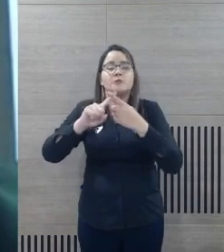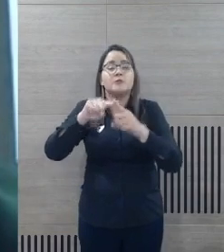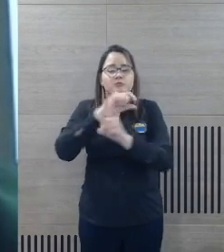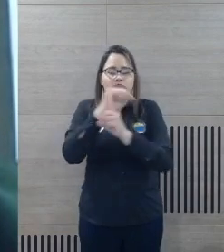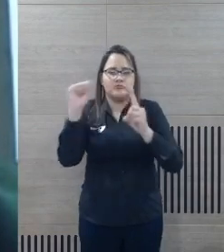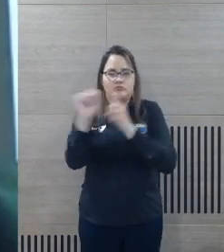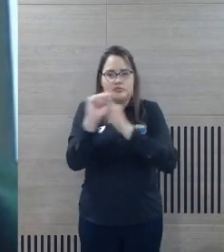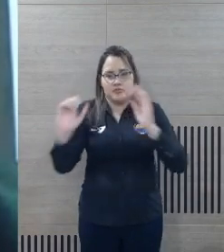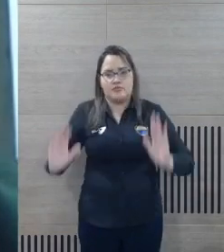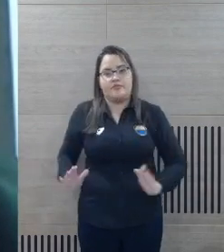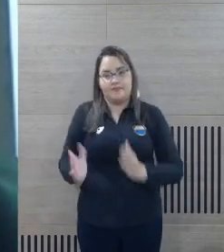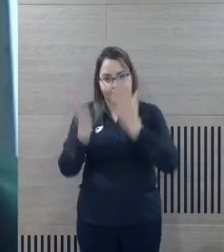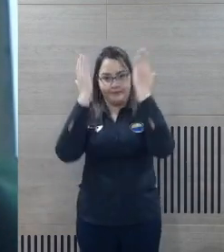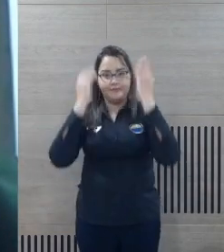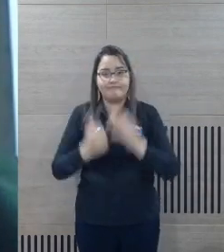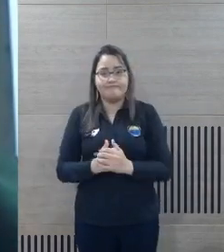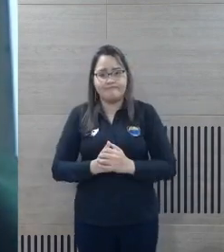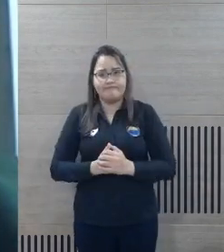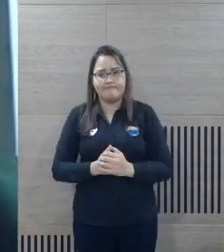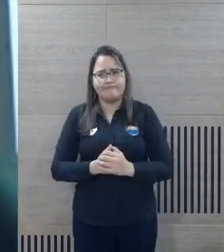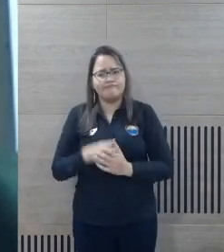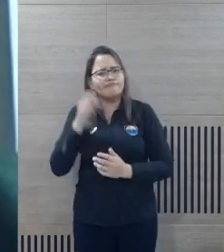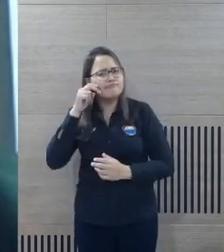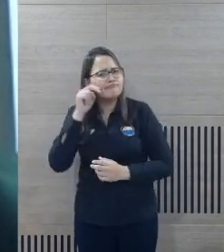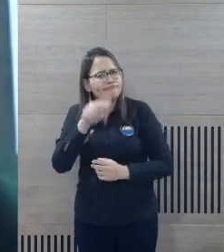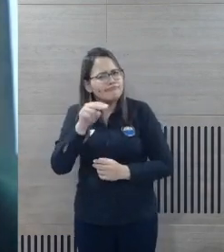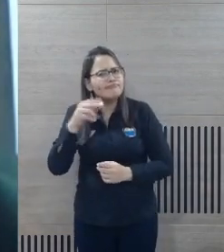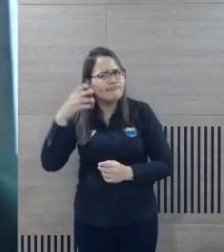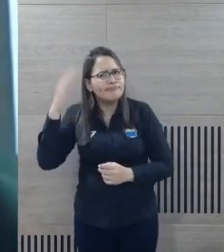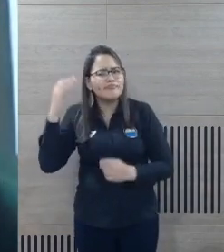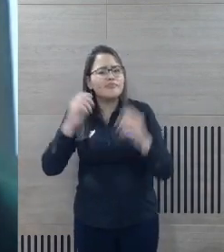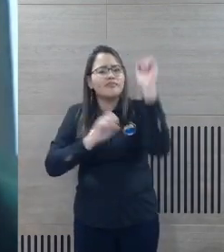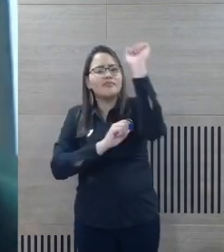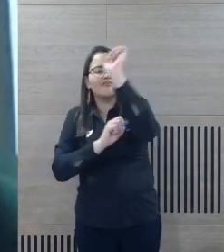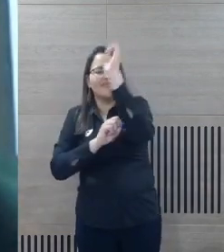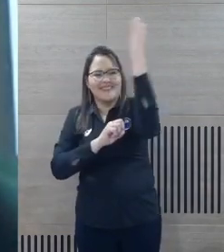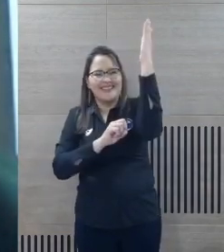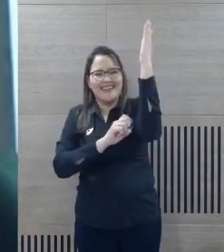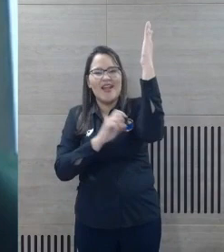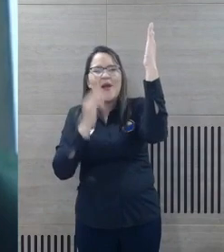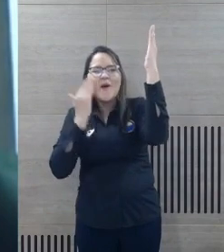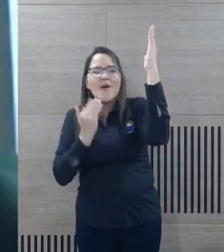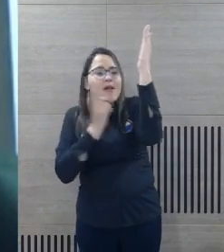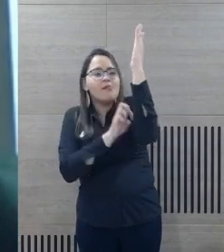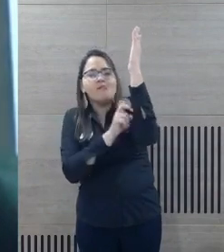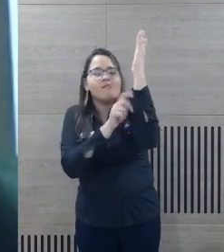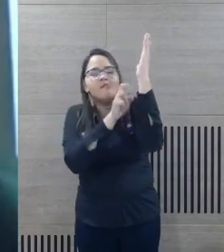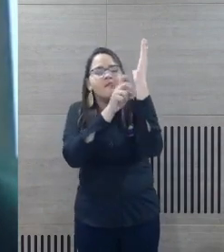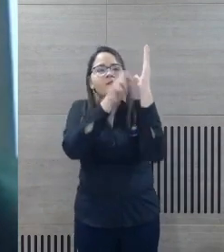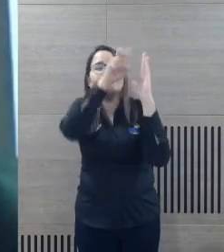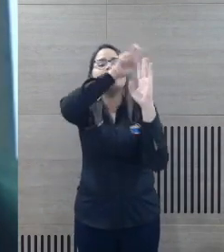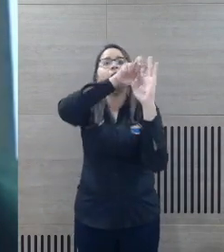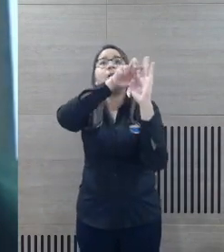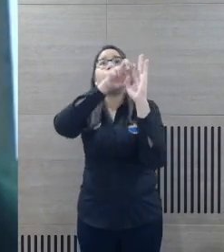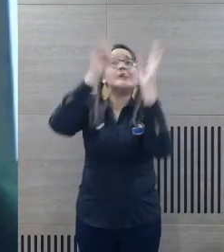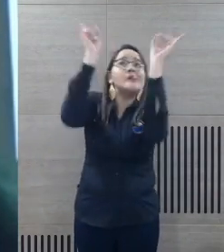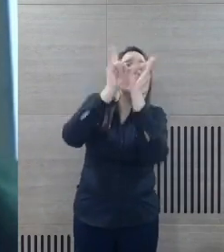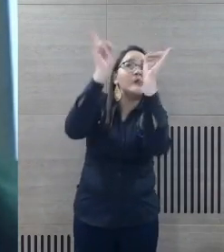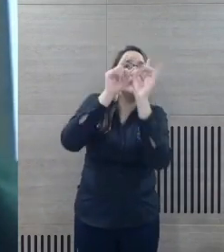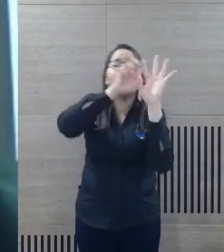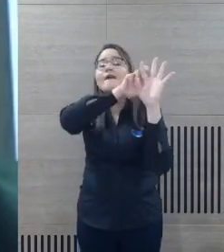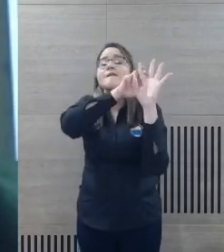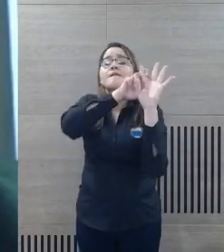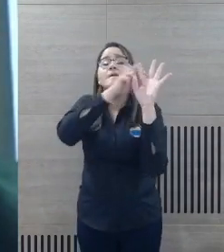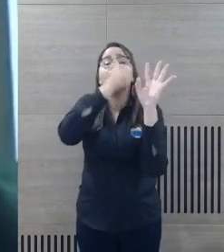wifi le llegara. Jóvenes que estudiaron cuando los ríos estaban desbordados y se les llovía más adentro que afuera en